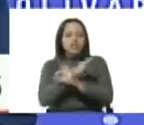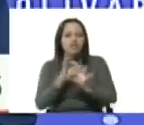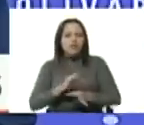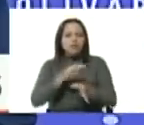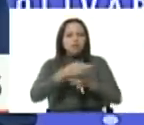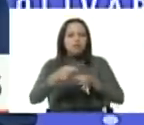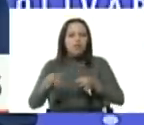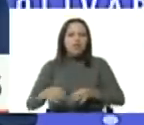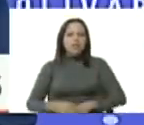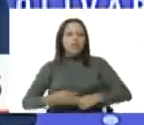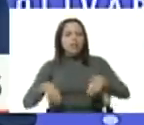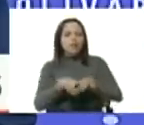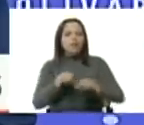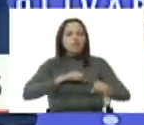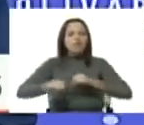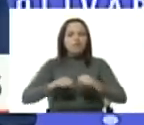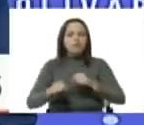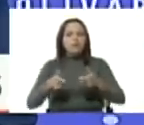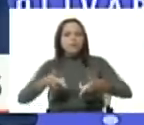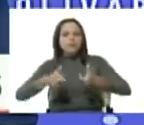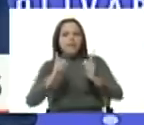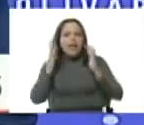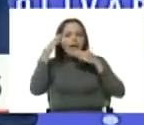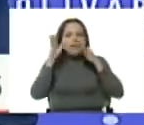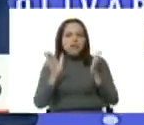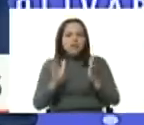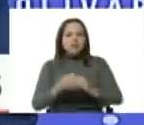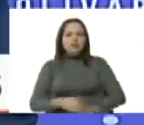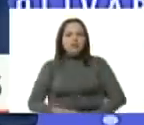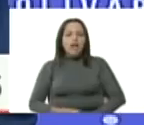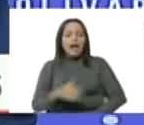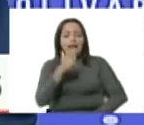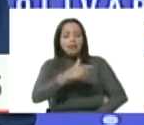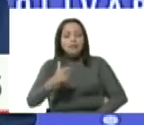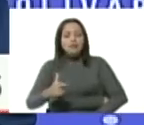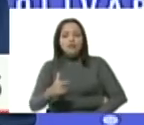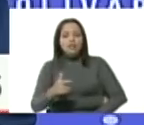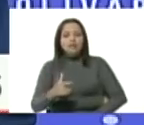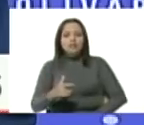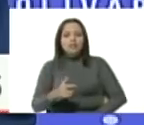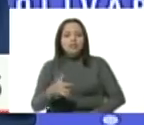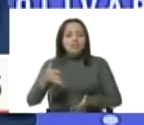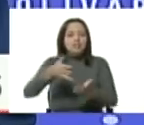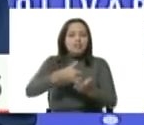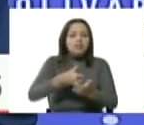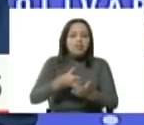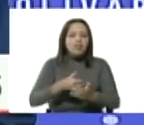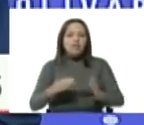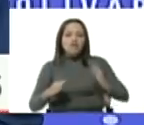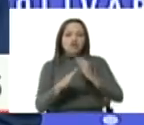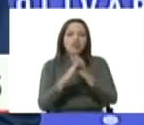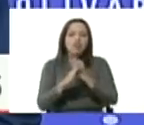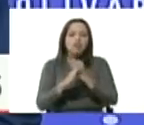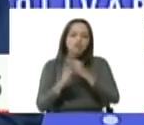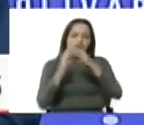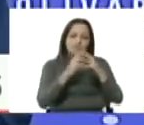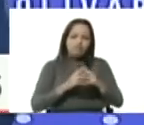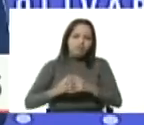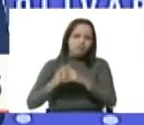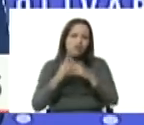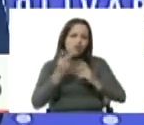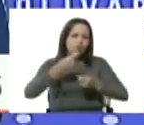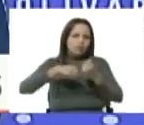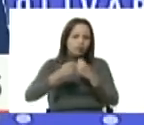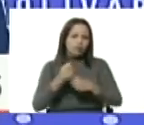es el movimiento que nos permite atender a las víctimas de la guerra económica y del bloqueo imperialista. Eso es